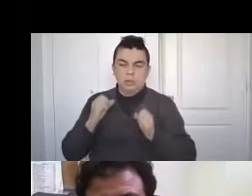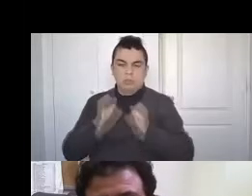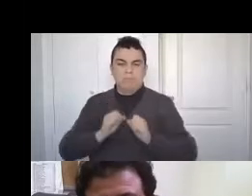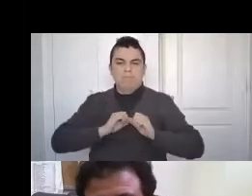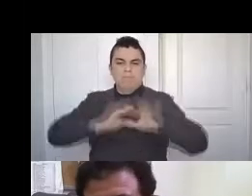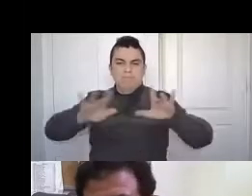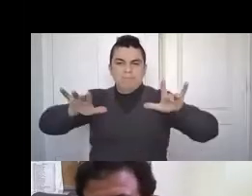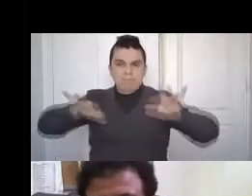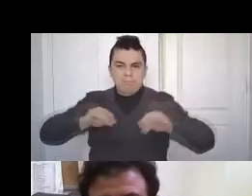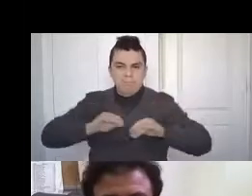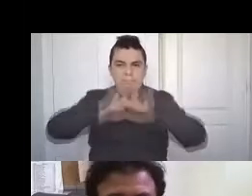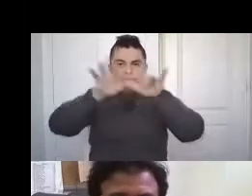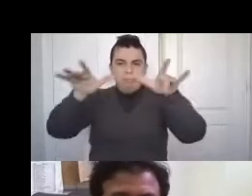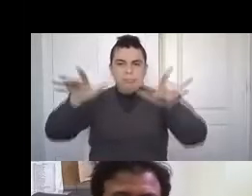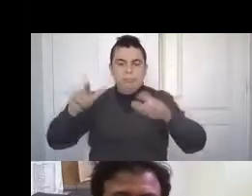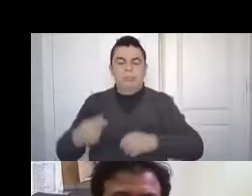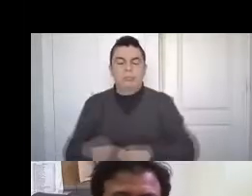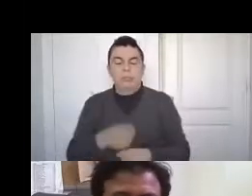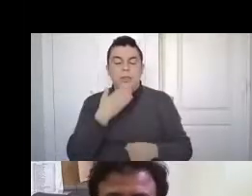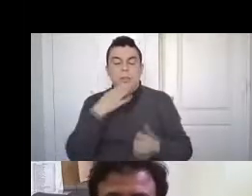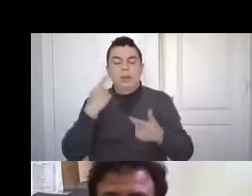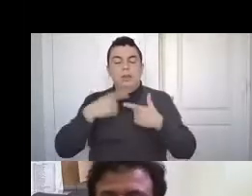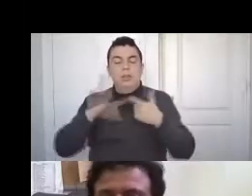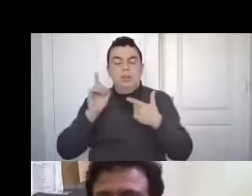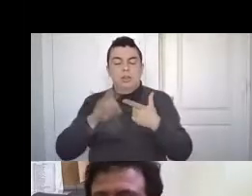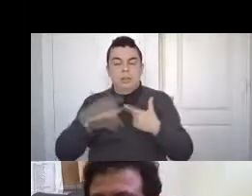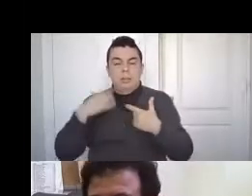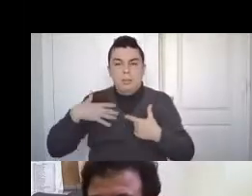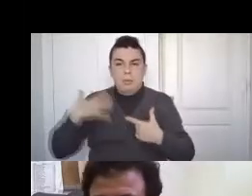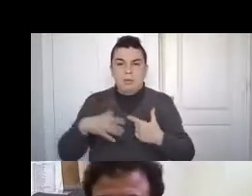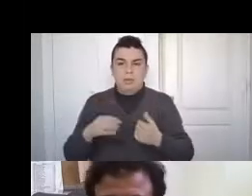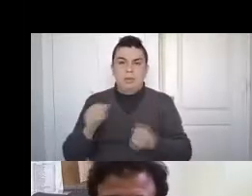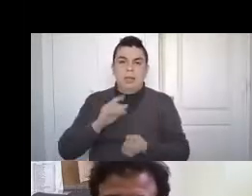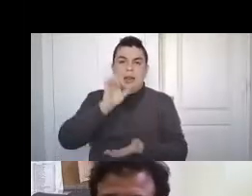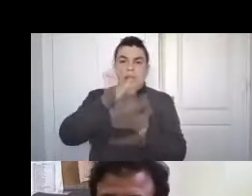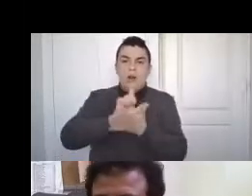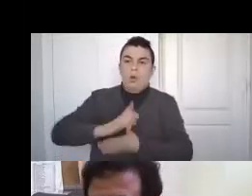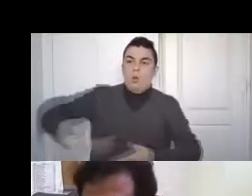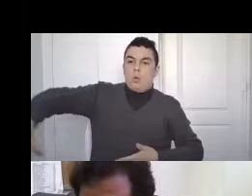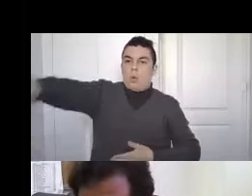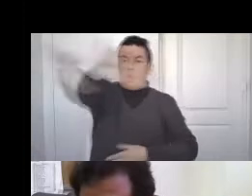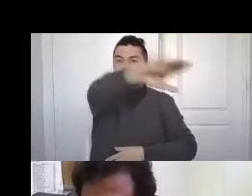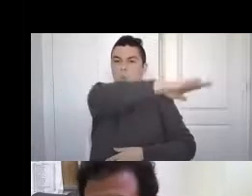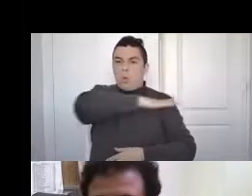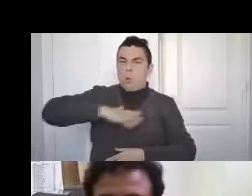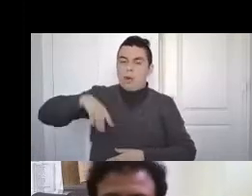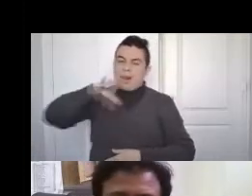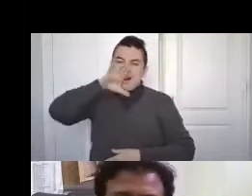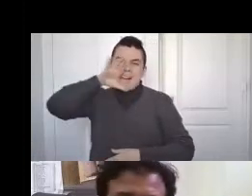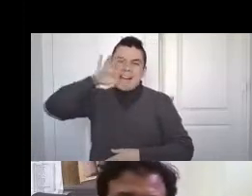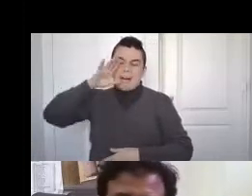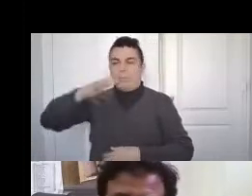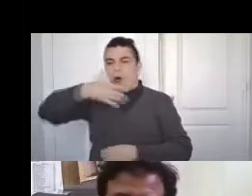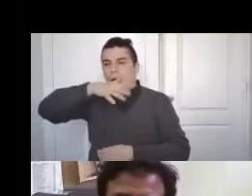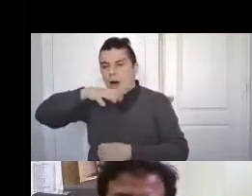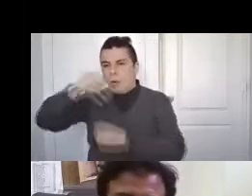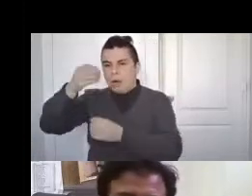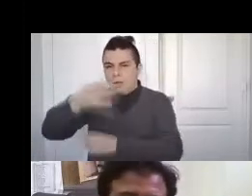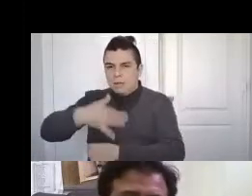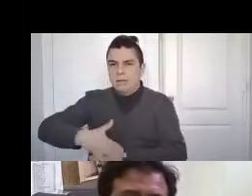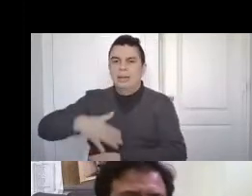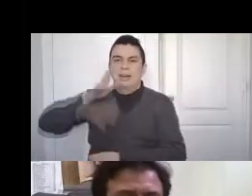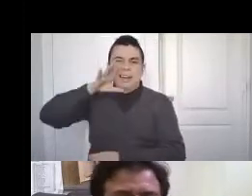Otro punto fundamental, ¿cierto?, en estos pilares es el saneamiento ambiental, ¿sí? Tener agua potable, ¿cierto?, y red